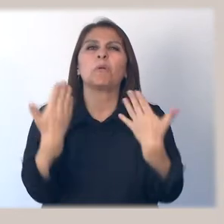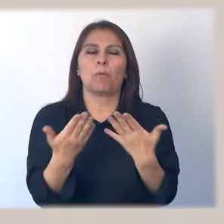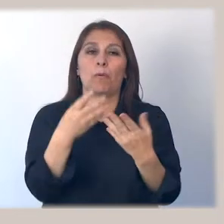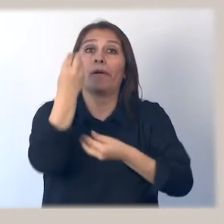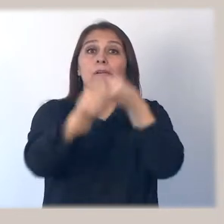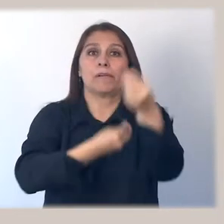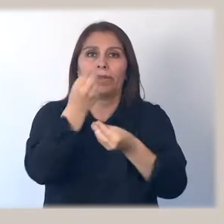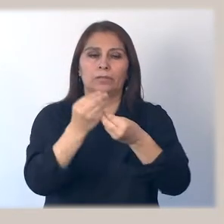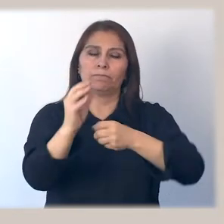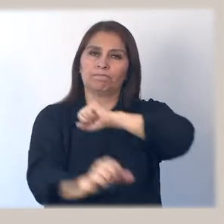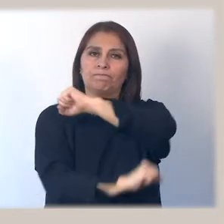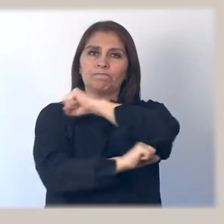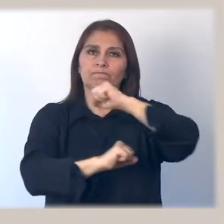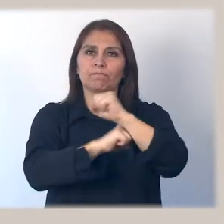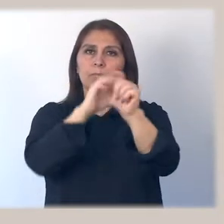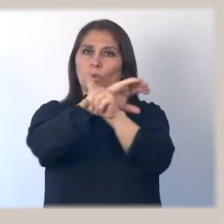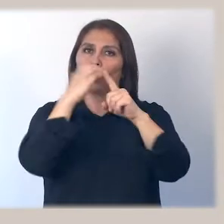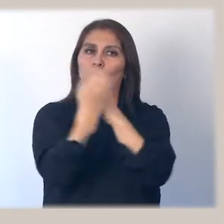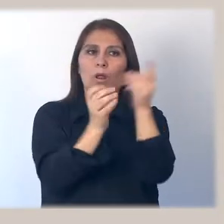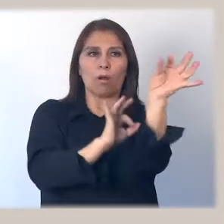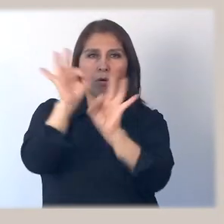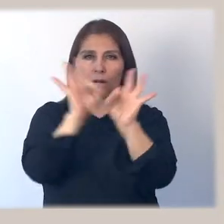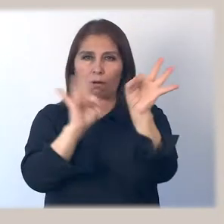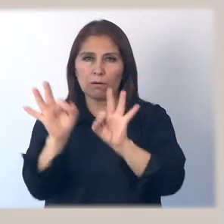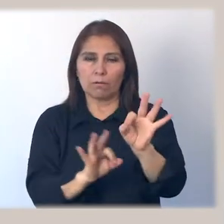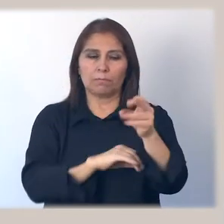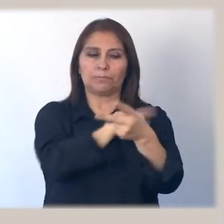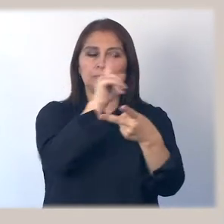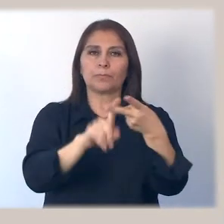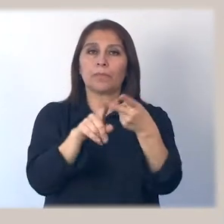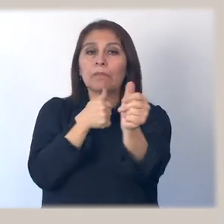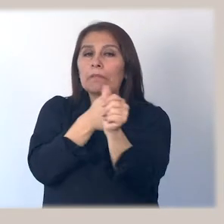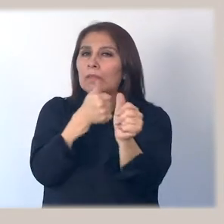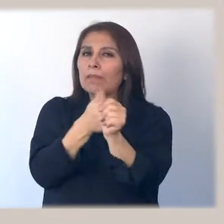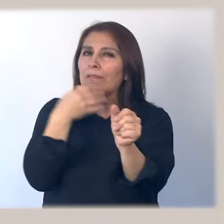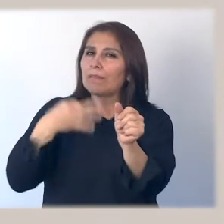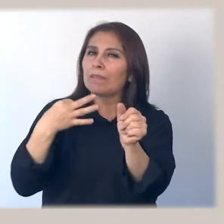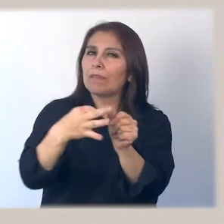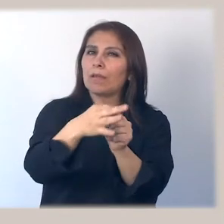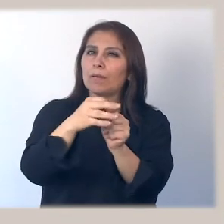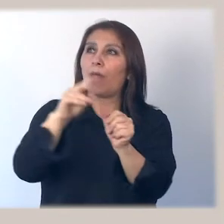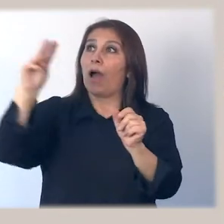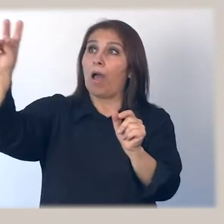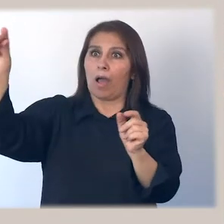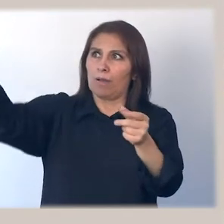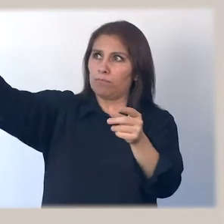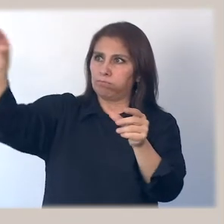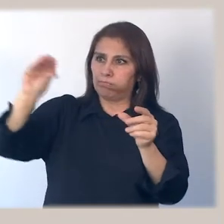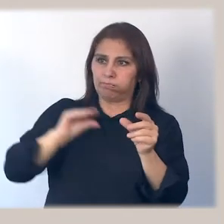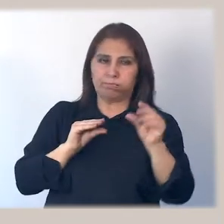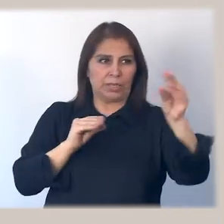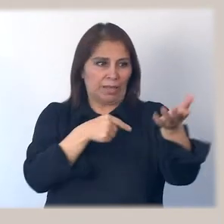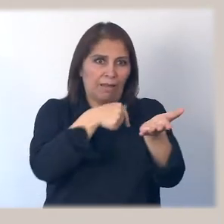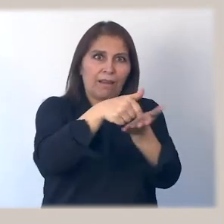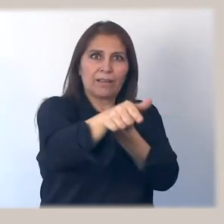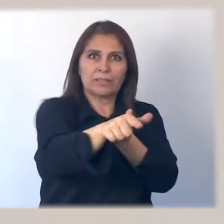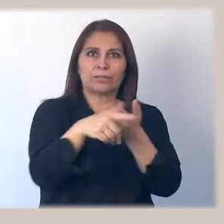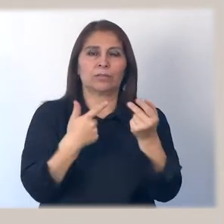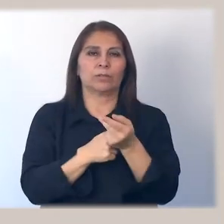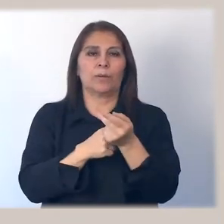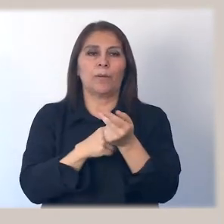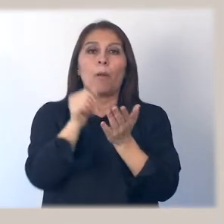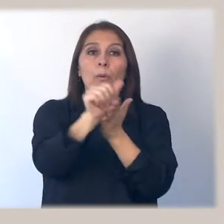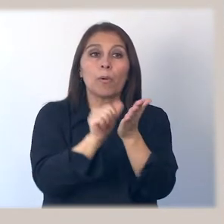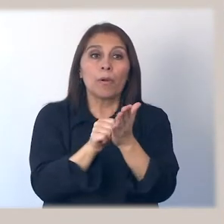se expresan en acciones como el fortalecimiento de la cultura organizacional, el seguimiento permanente a los ingresos y gastos,